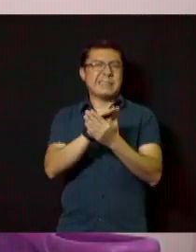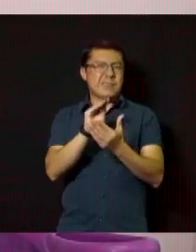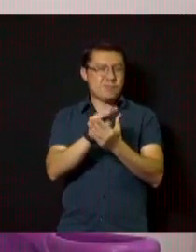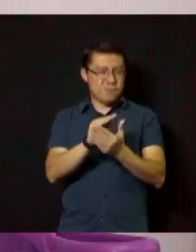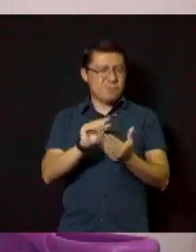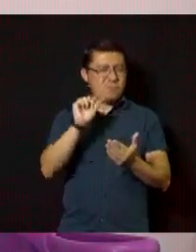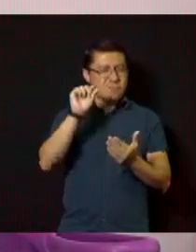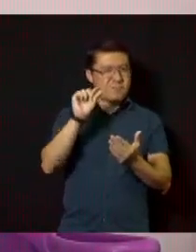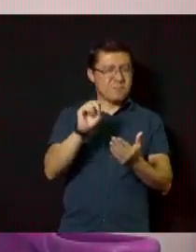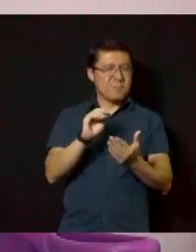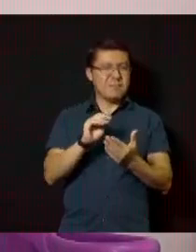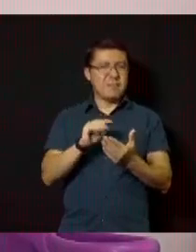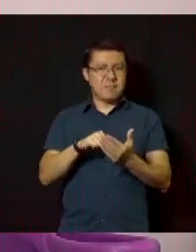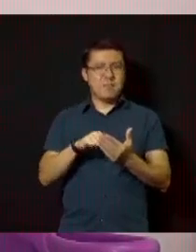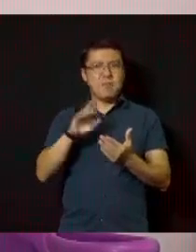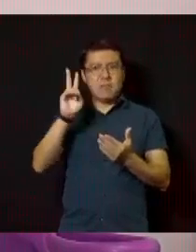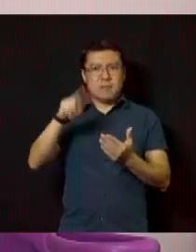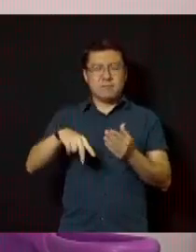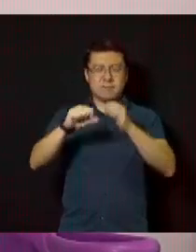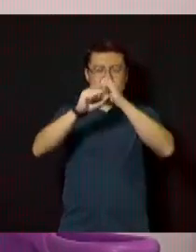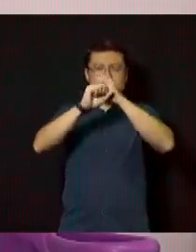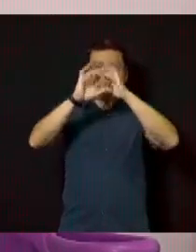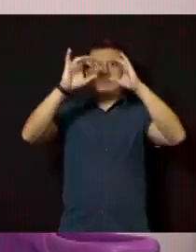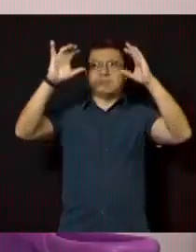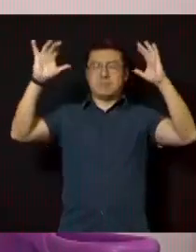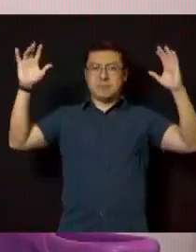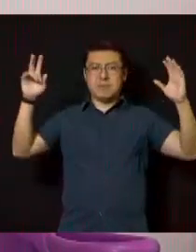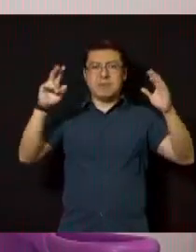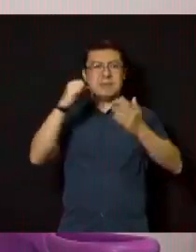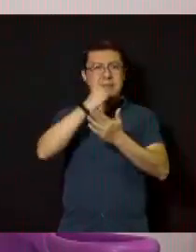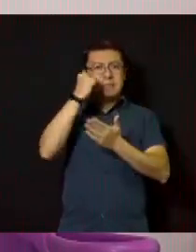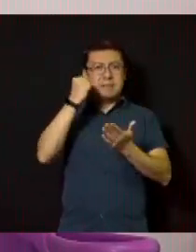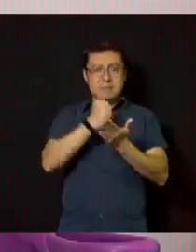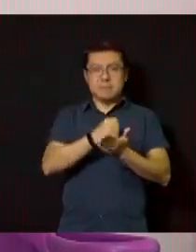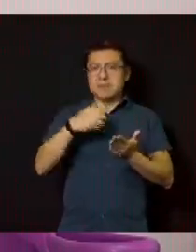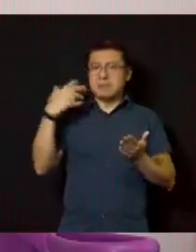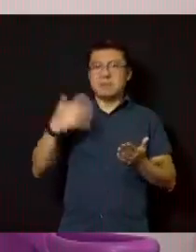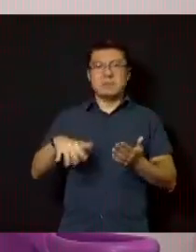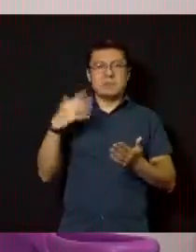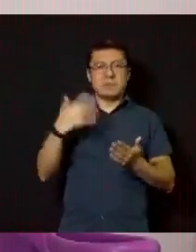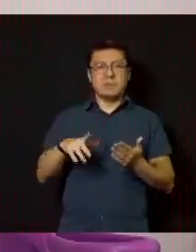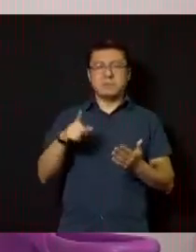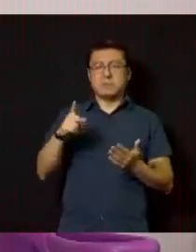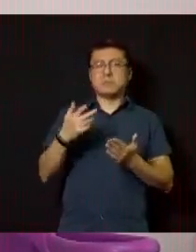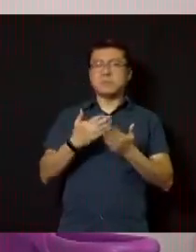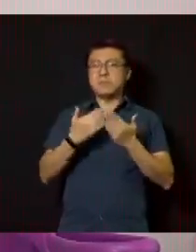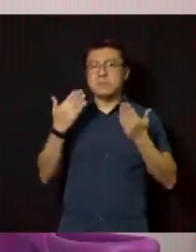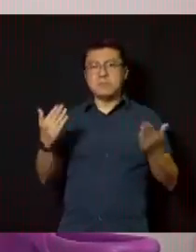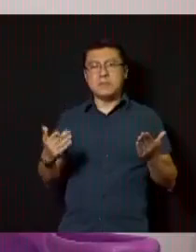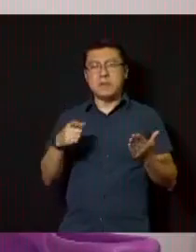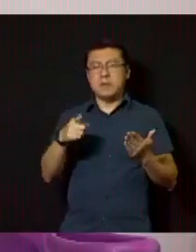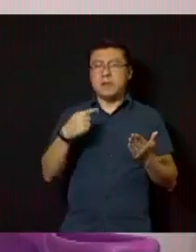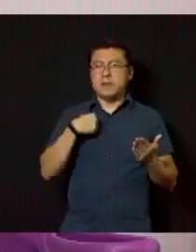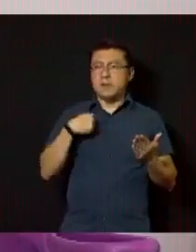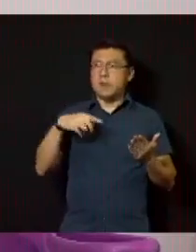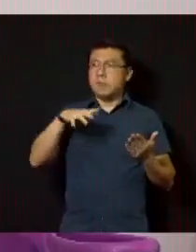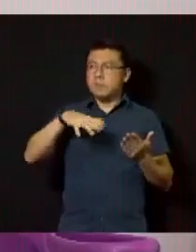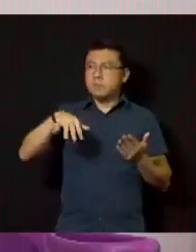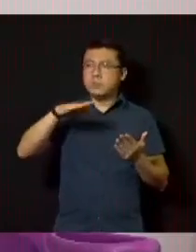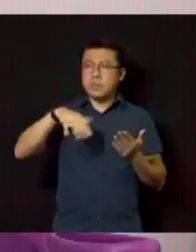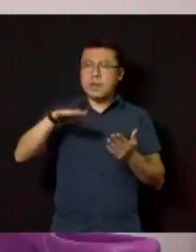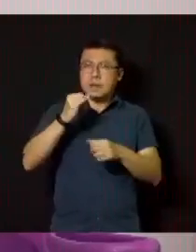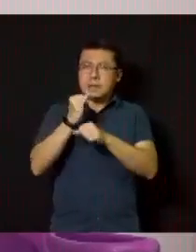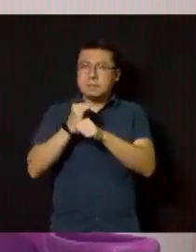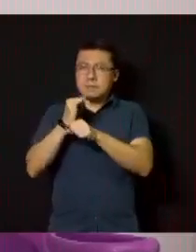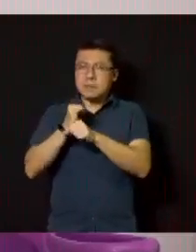esta gran visión que se merece nuestra marca de cosméticos. Y entonces, cuando empieza esta sensación de búsqueda, de querer conocer más, de empezar